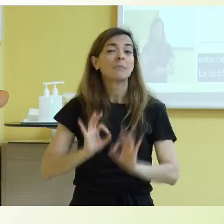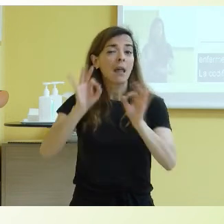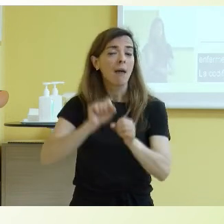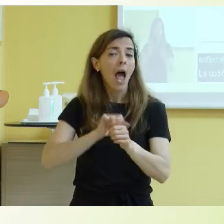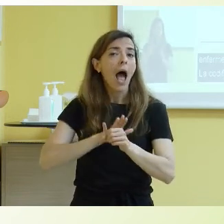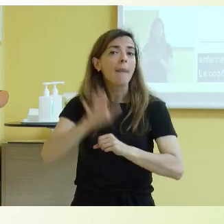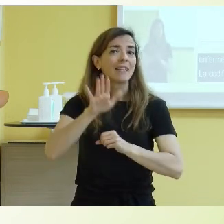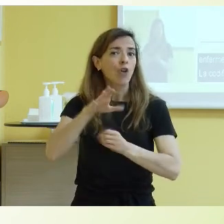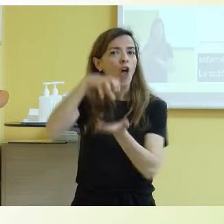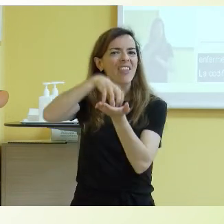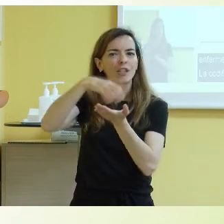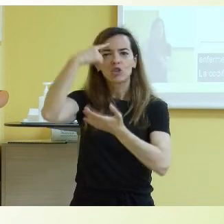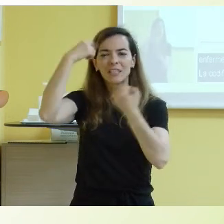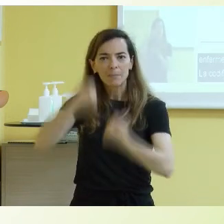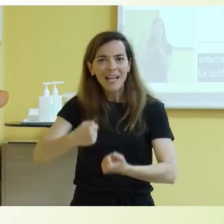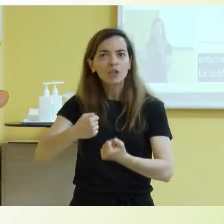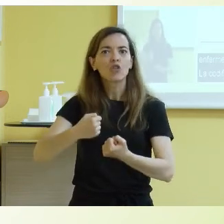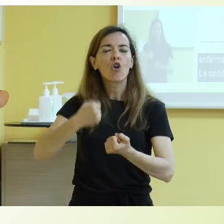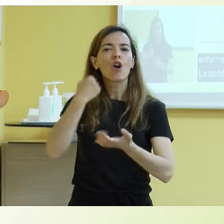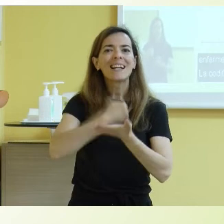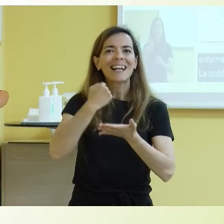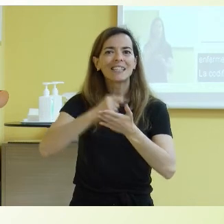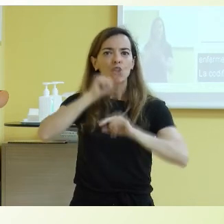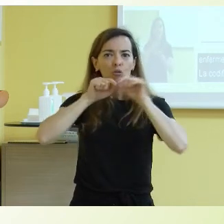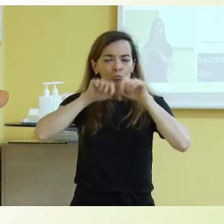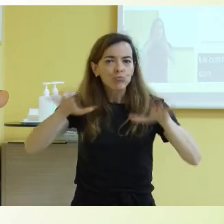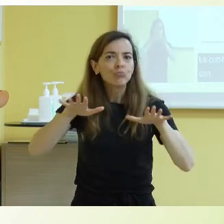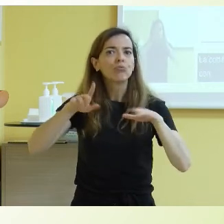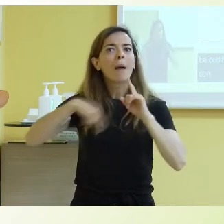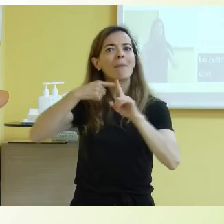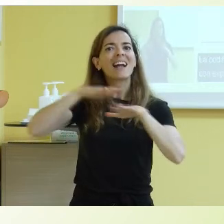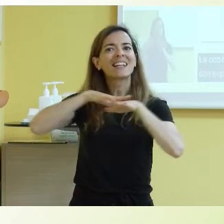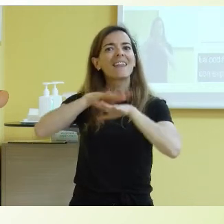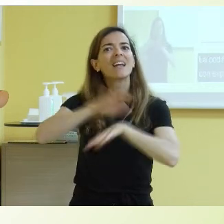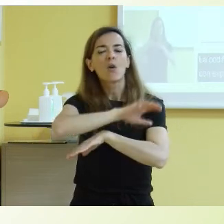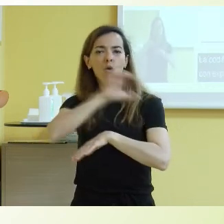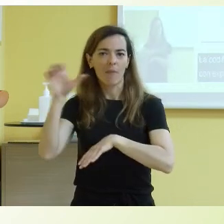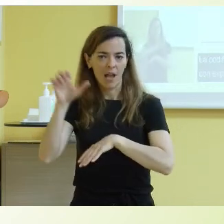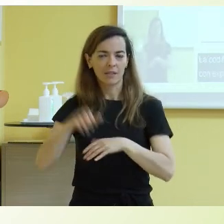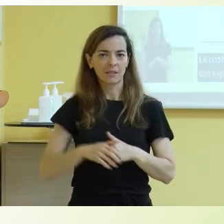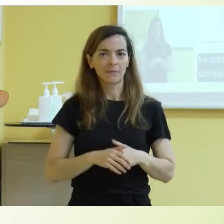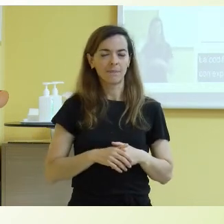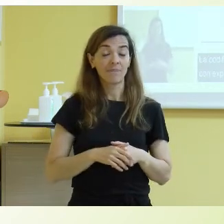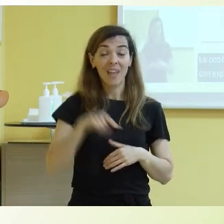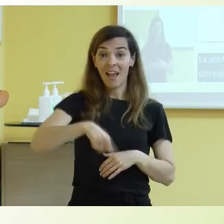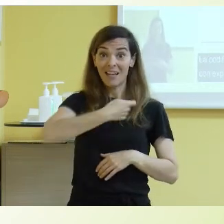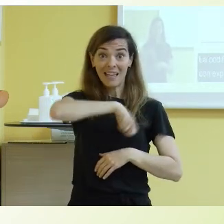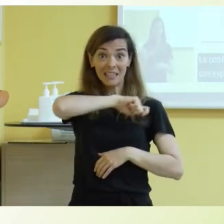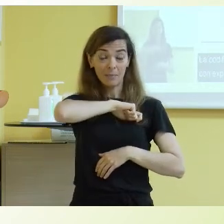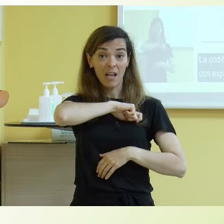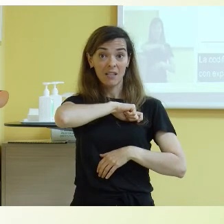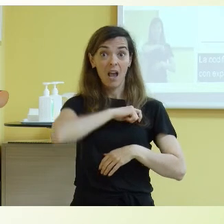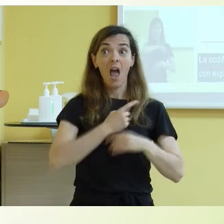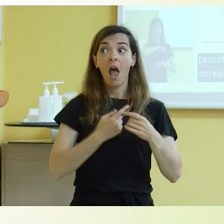ámbito de los centros expertos, los registros epidemiológicos y las redes europeas de referencia. En España hay